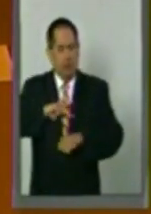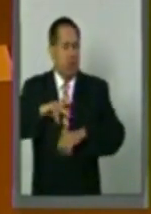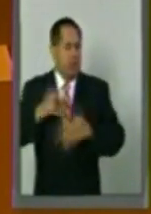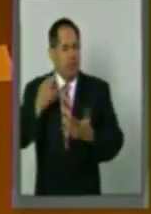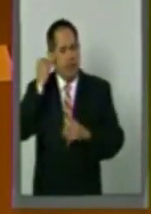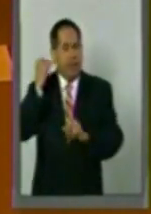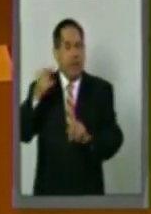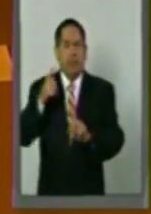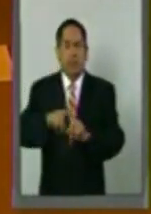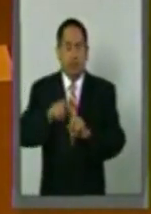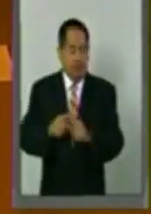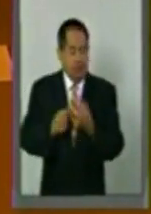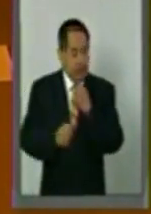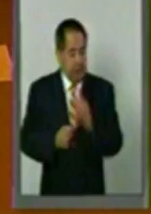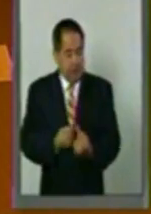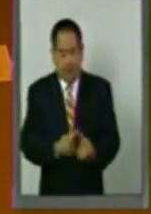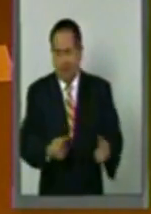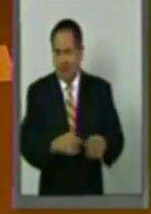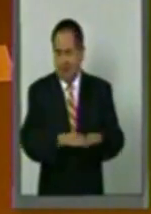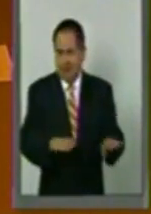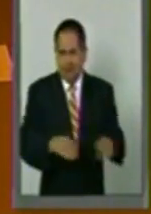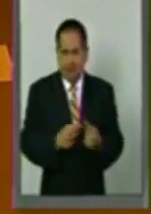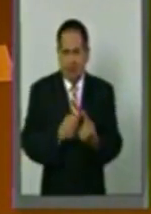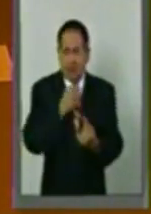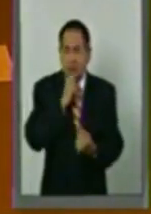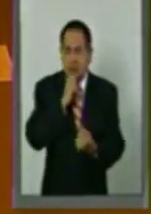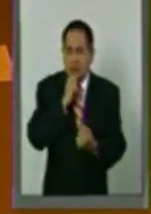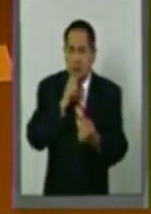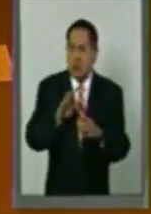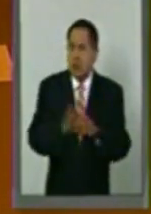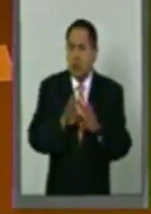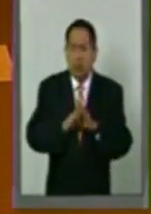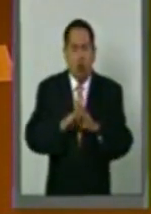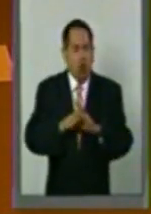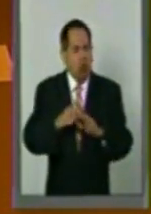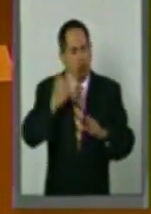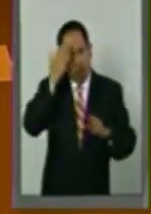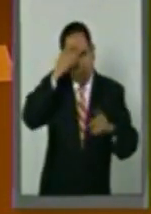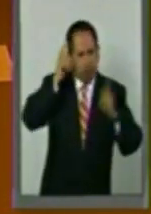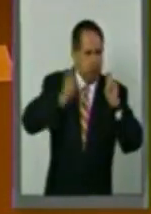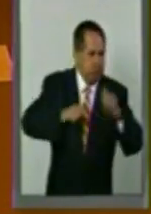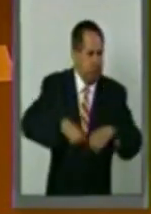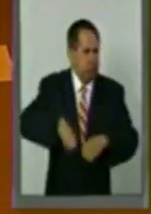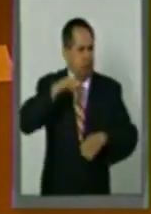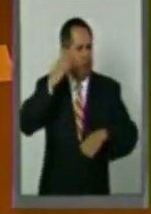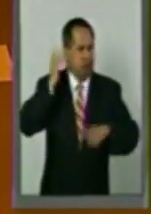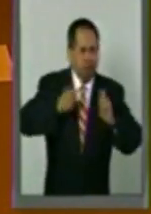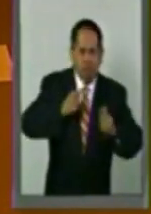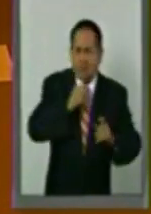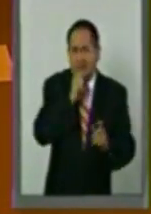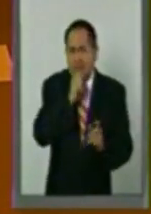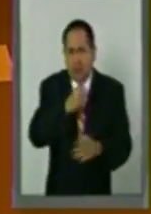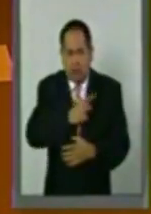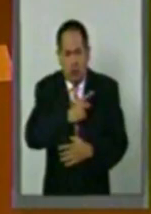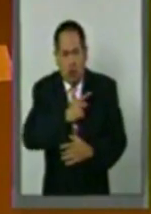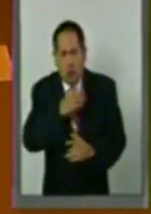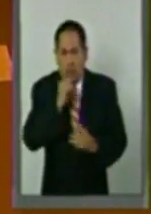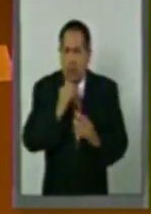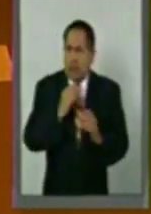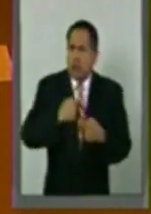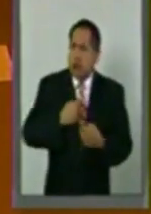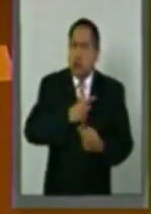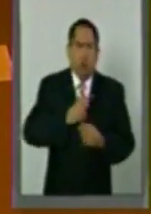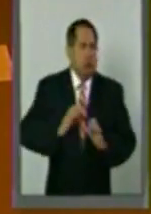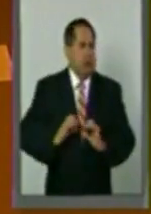que los menores, ante su inacabado desarrollo físico y mental, no pueden cuidarse por sí mismos